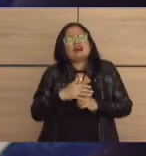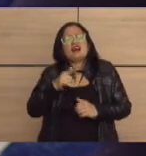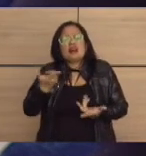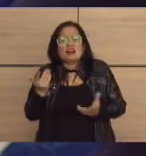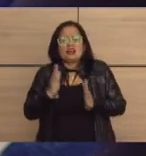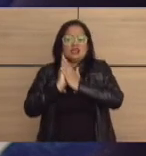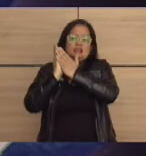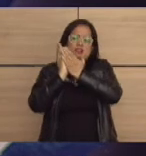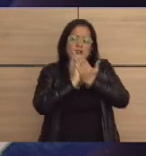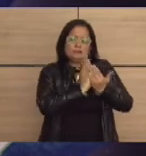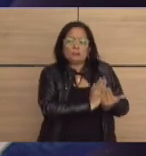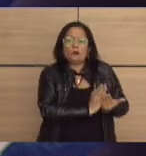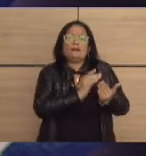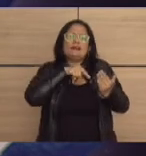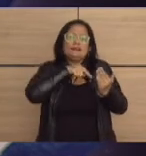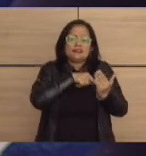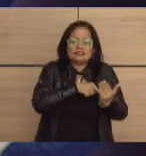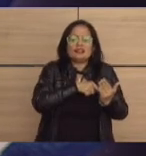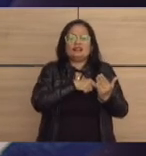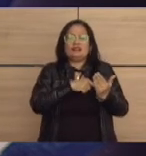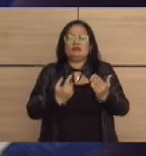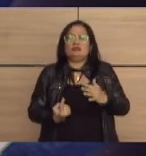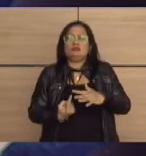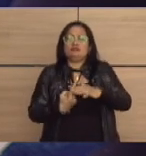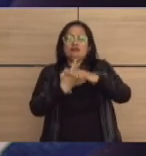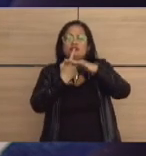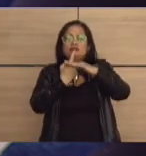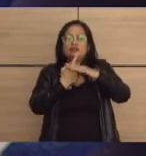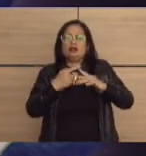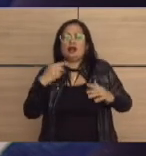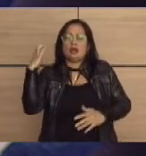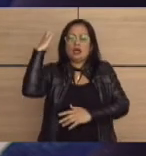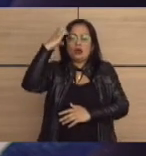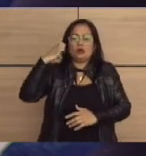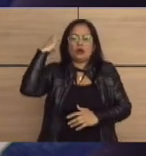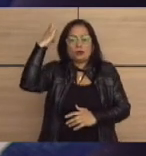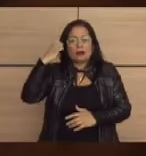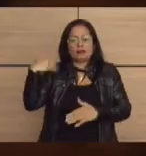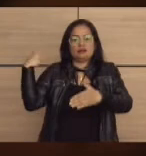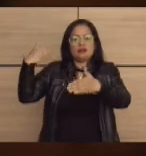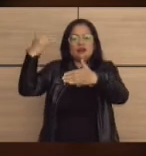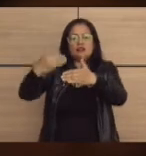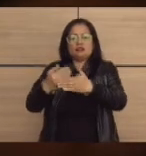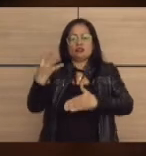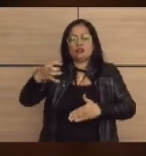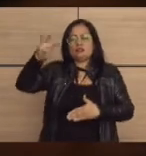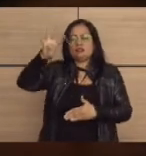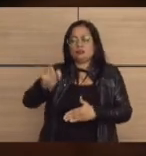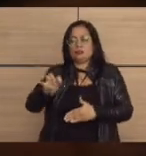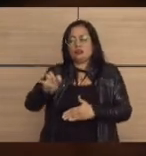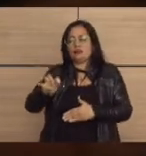literaria que había surgido en Europa a comienzos del siglo XIX y que después llegó